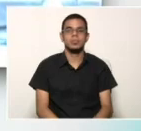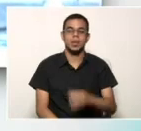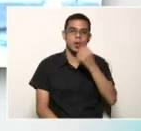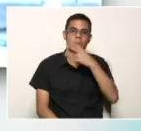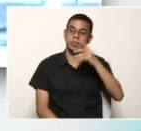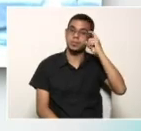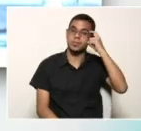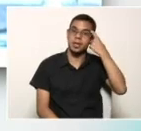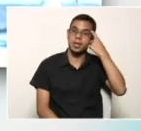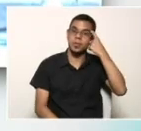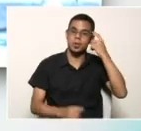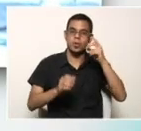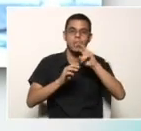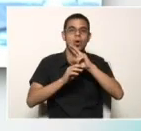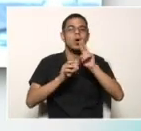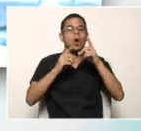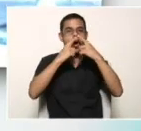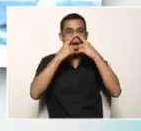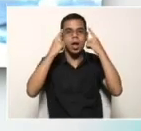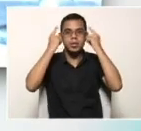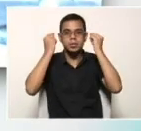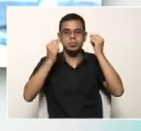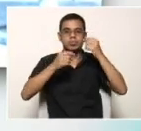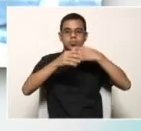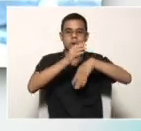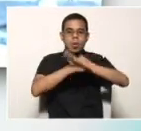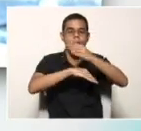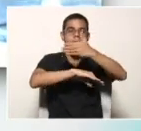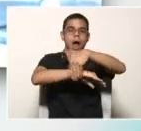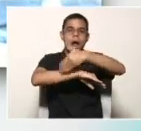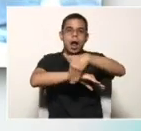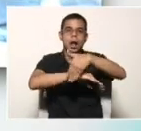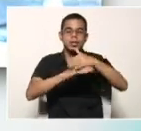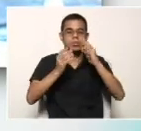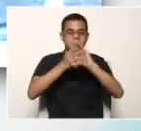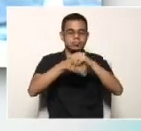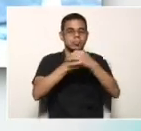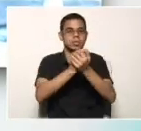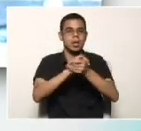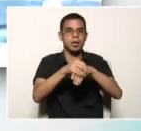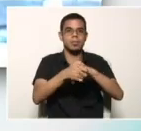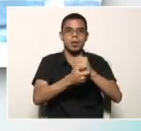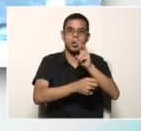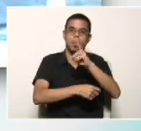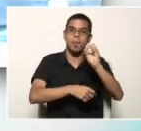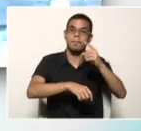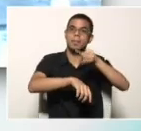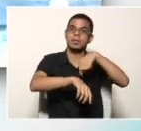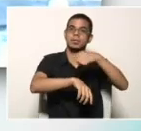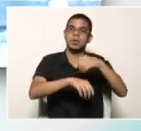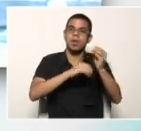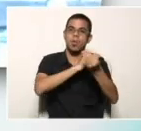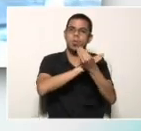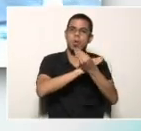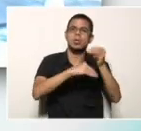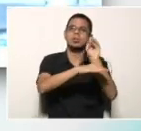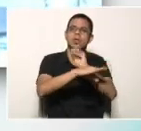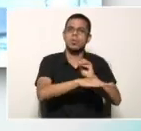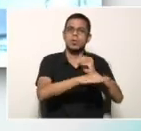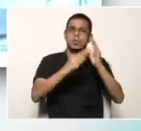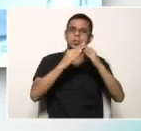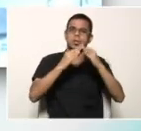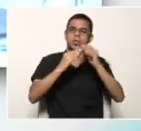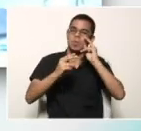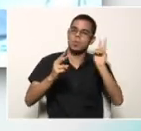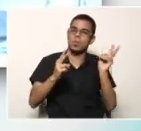el uso del tapabocas y de los guantes cuando salgan a la calle, de lavarse las manos frecuentemente y cuídense y cuiden a todos en casa.